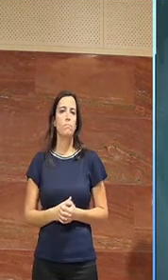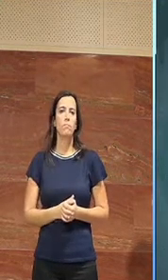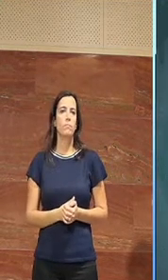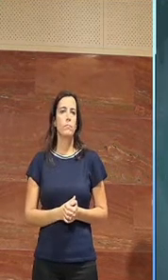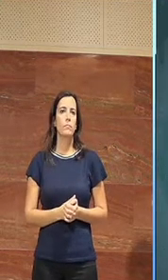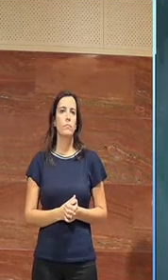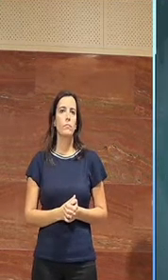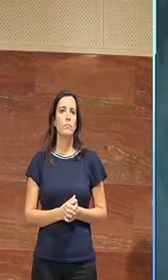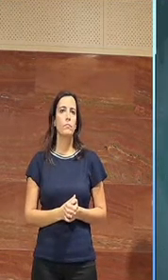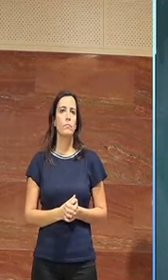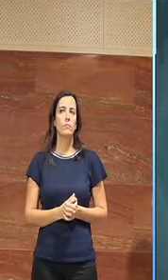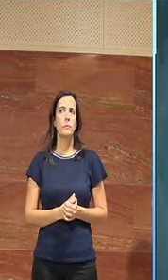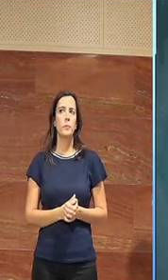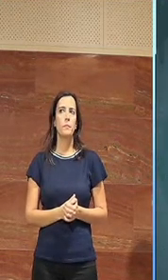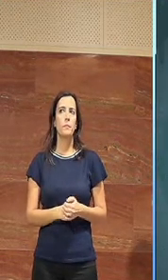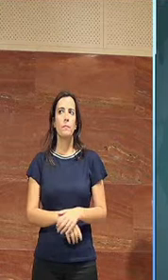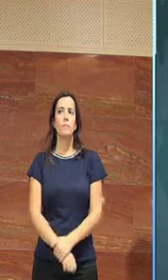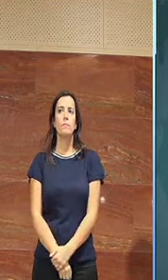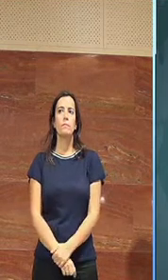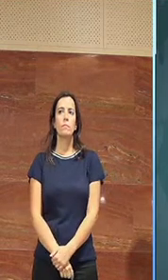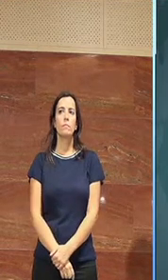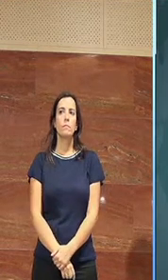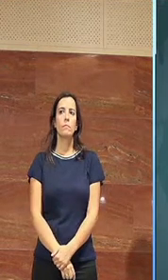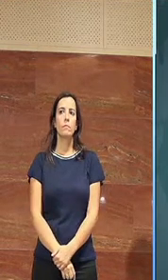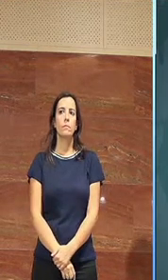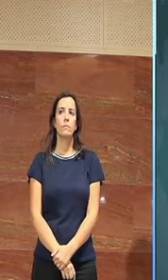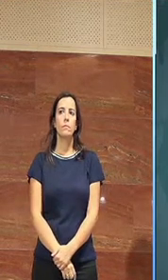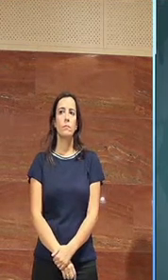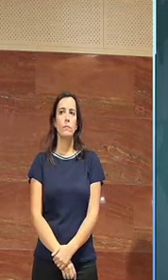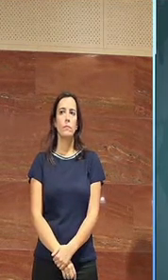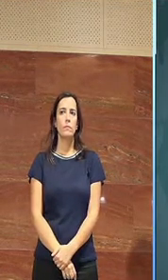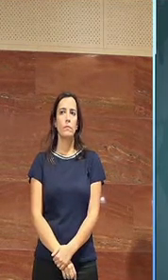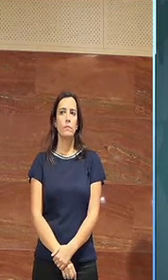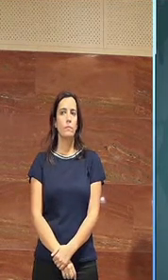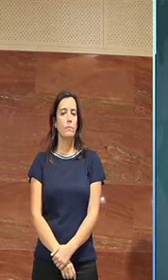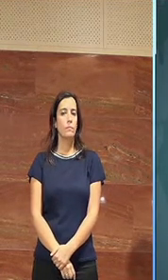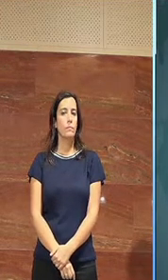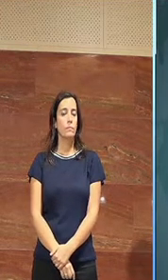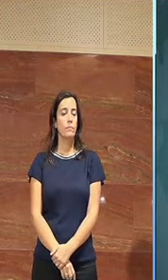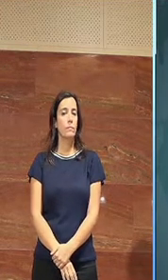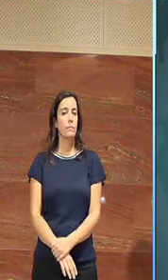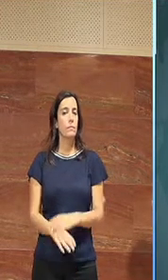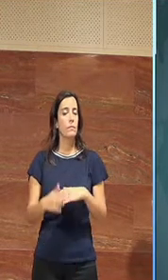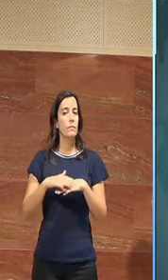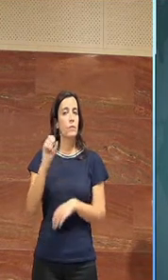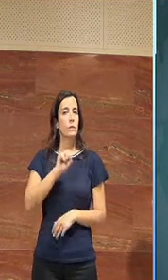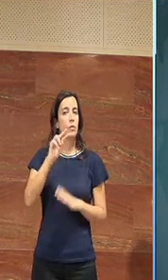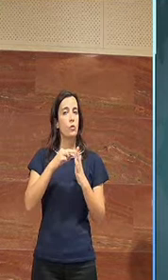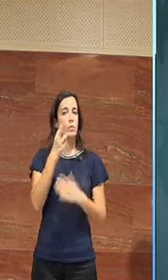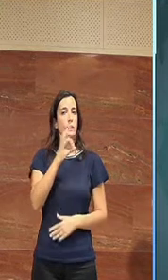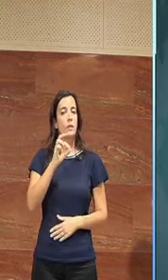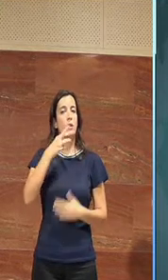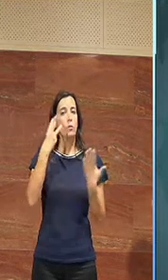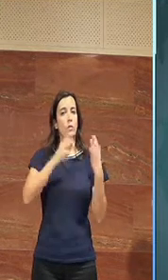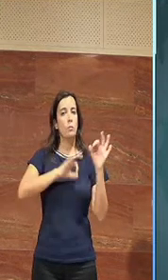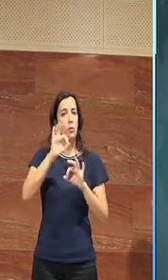3 países superarán las economías tradicionales del mundo industrializado. Para el año 2030, 80% de la clase media